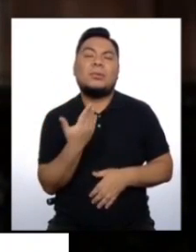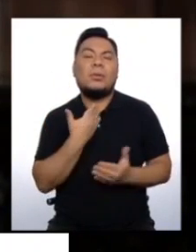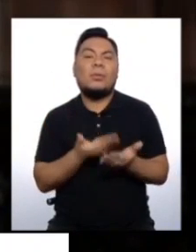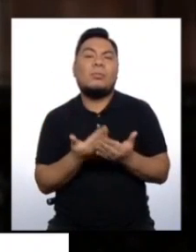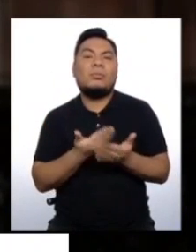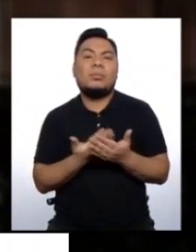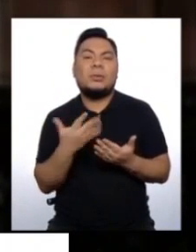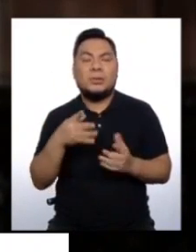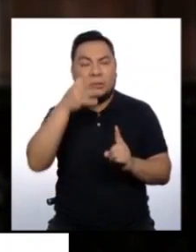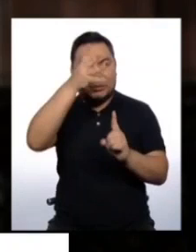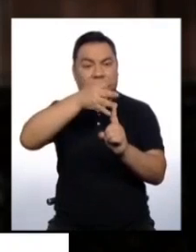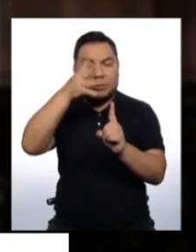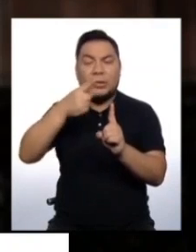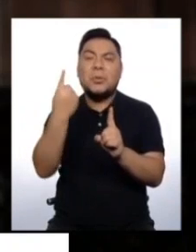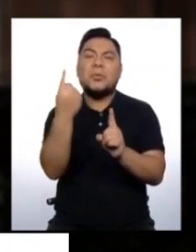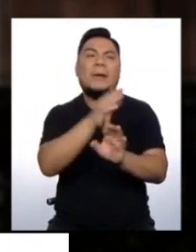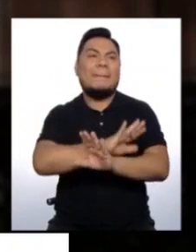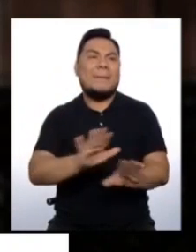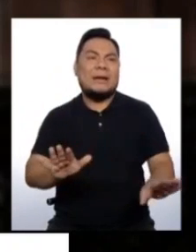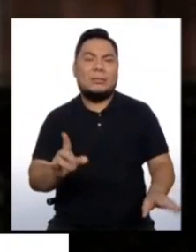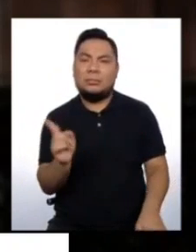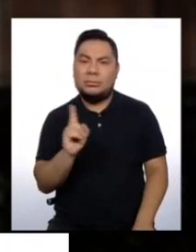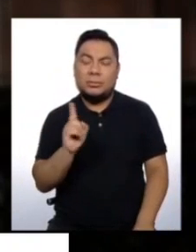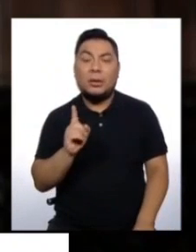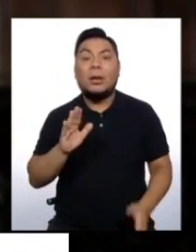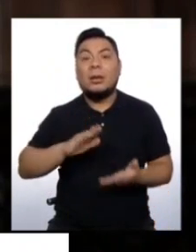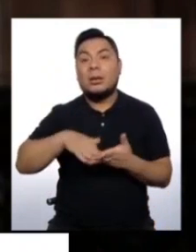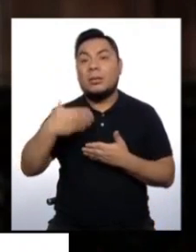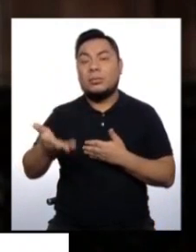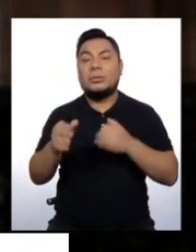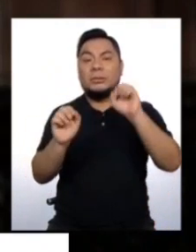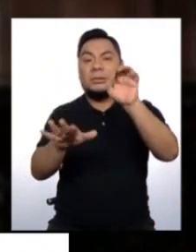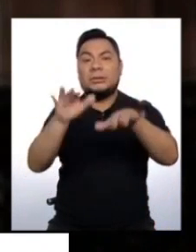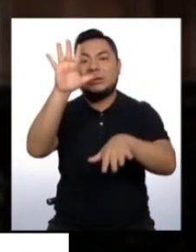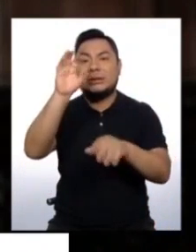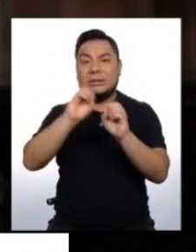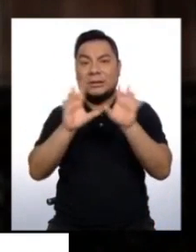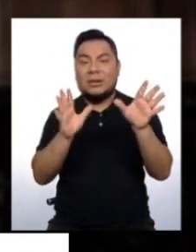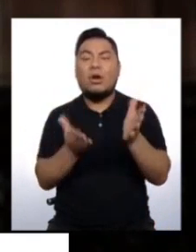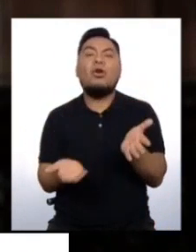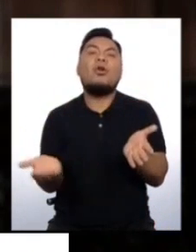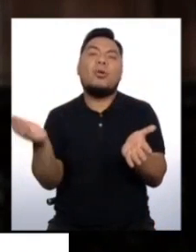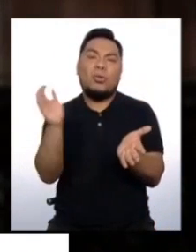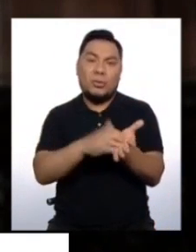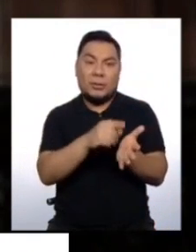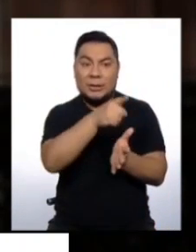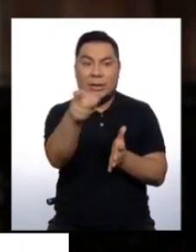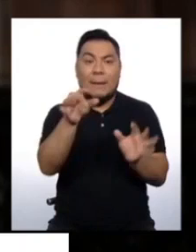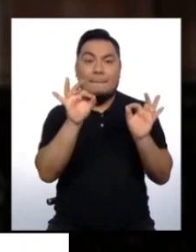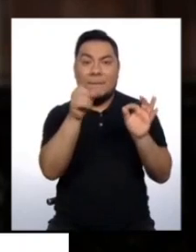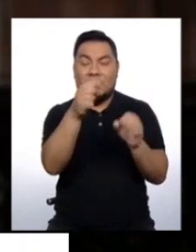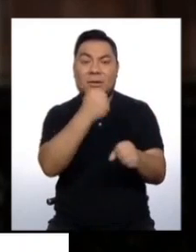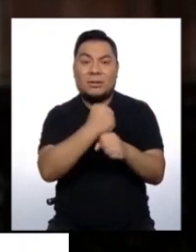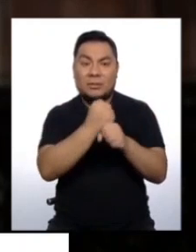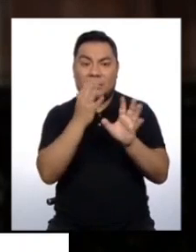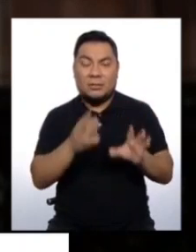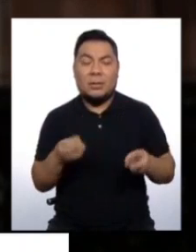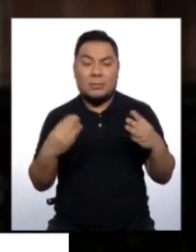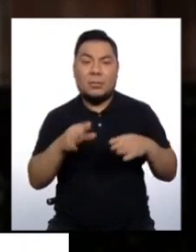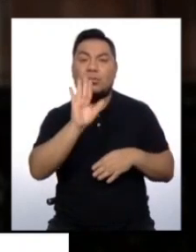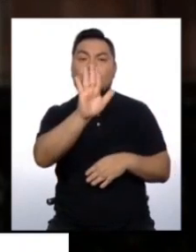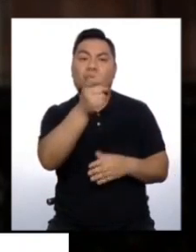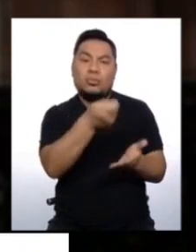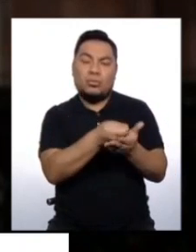prueba la que se le va a tomar a los trabajadores. Después de los 15 días, nuevamente los trabajadores con su